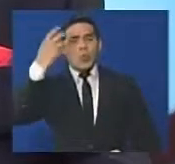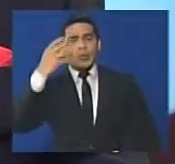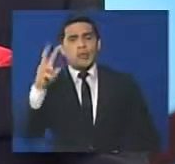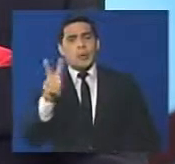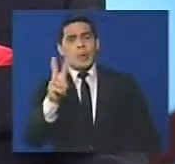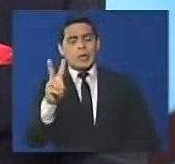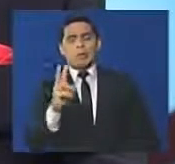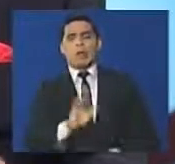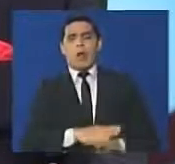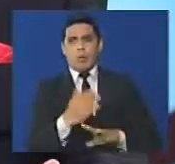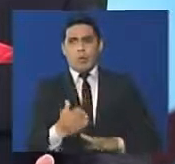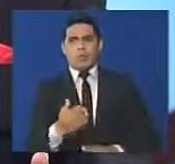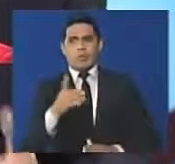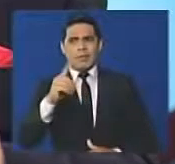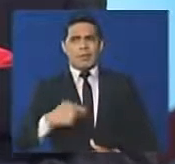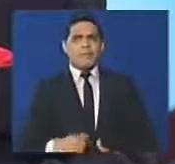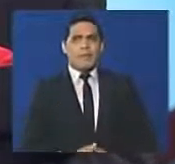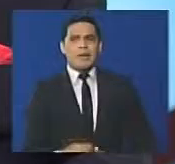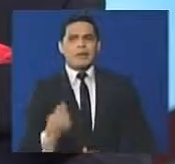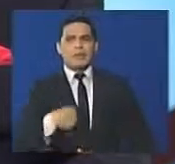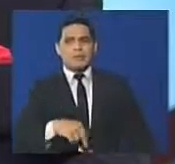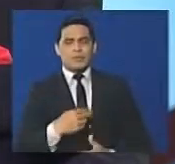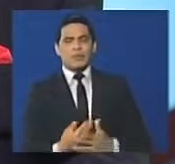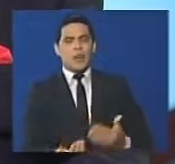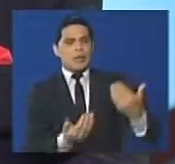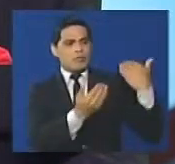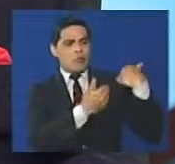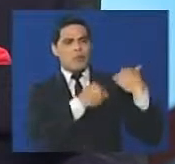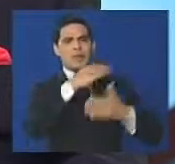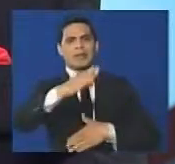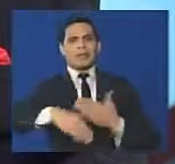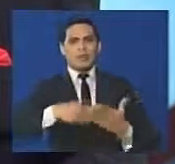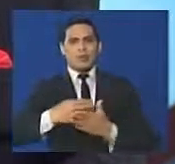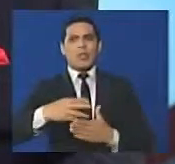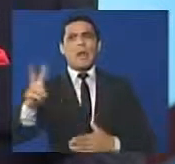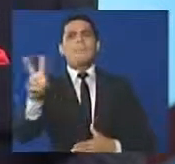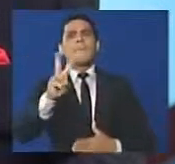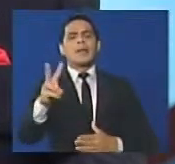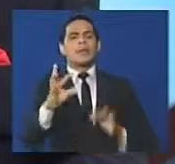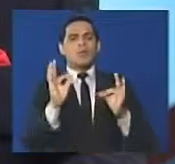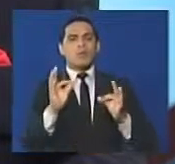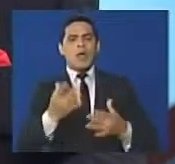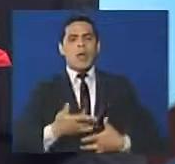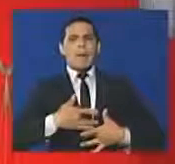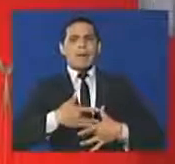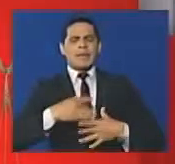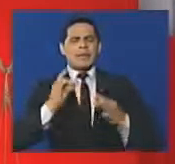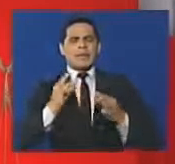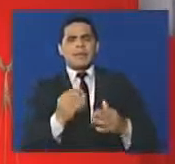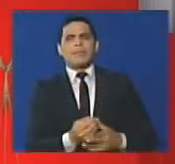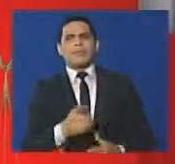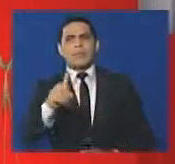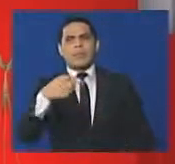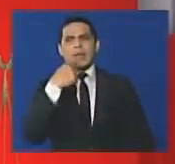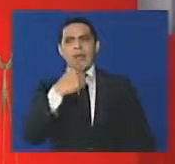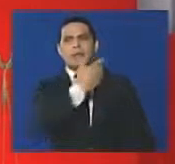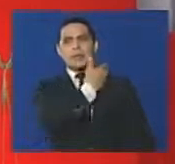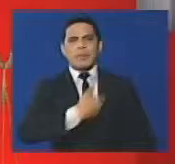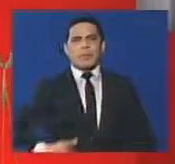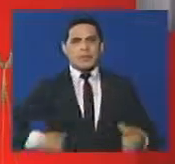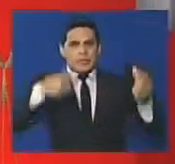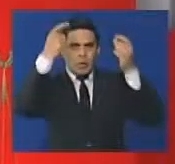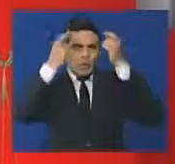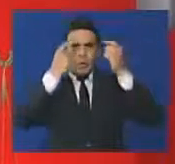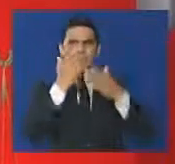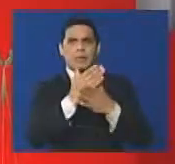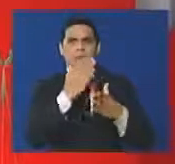Con tanto orgullo, porque además estuvimos en nombre de Venezuela, que eso es muy especial. Hay que decir que el presidente Chávez tuvo eso, ¿verdad?